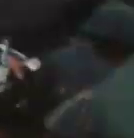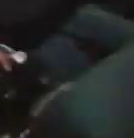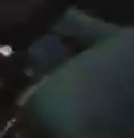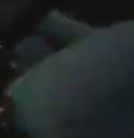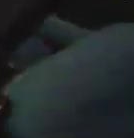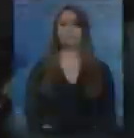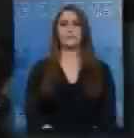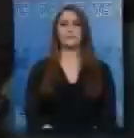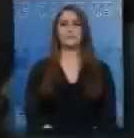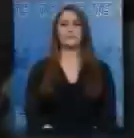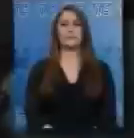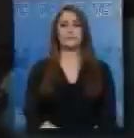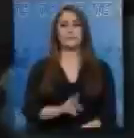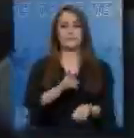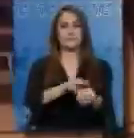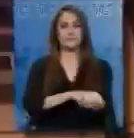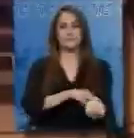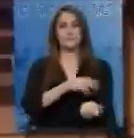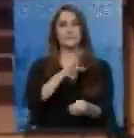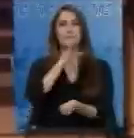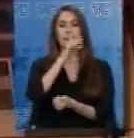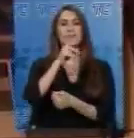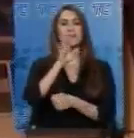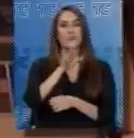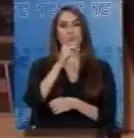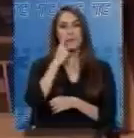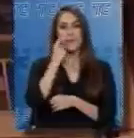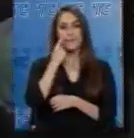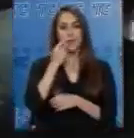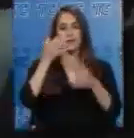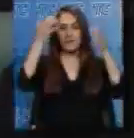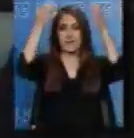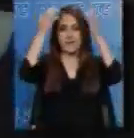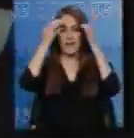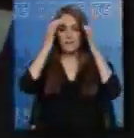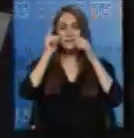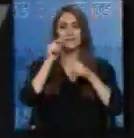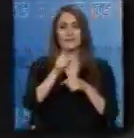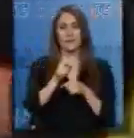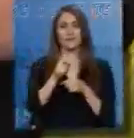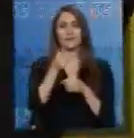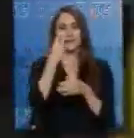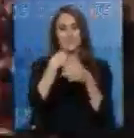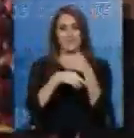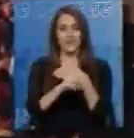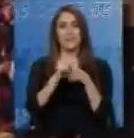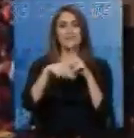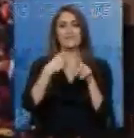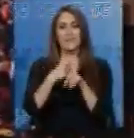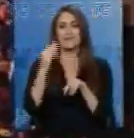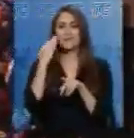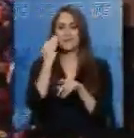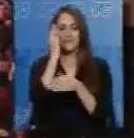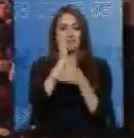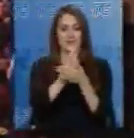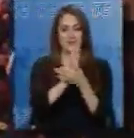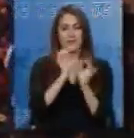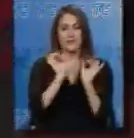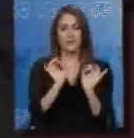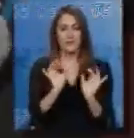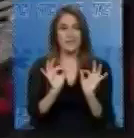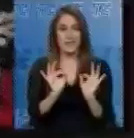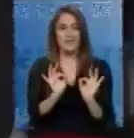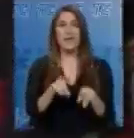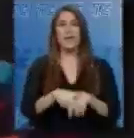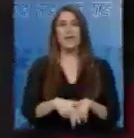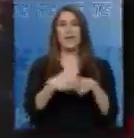Con el tradicional ritual del padre colocando el casco a su hijo y su madre deseándole la mejor de las suertes, empezó la segunda eliminatoria de la carrera